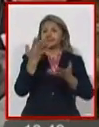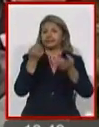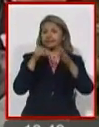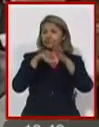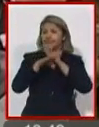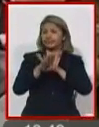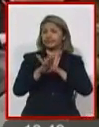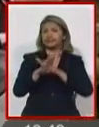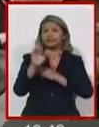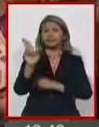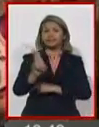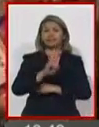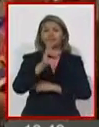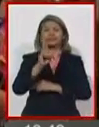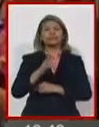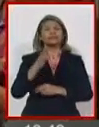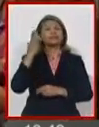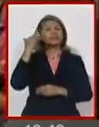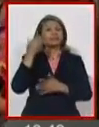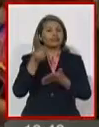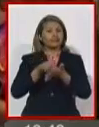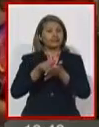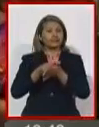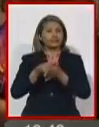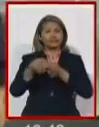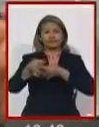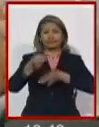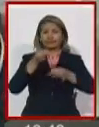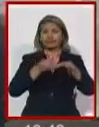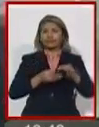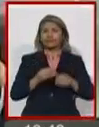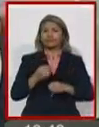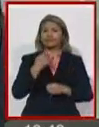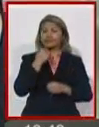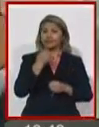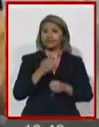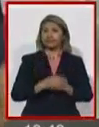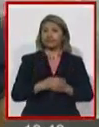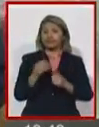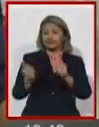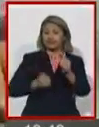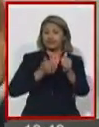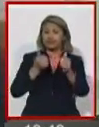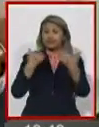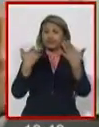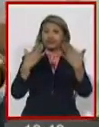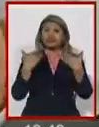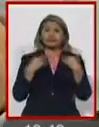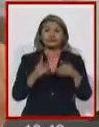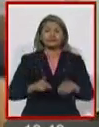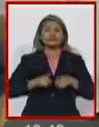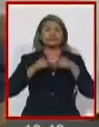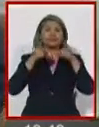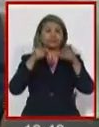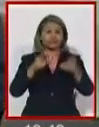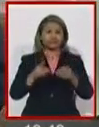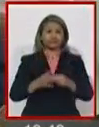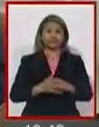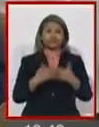el ingreso a la universidad por una suma de dinero. Estamos haciendo un seguimiento, hemos hecho la